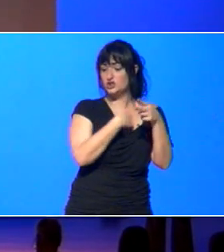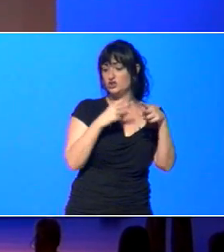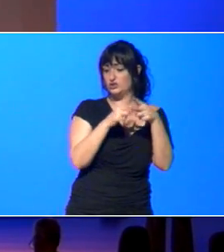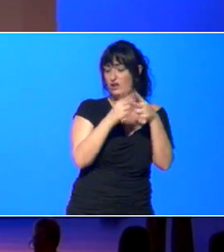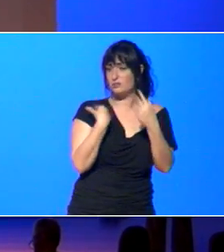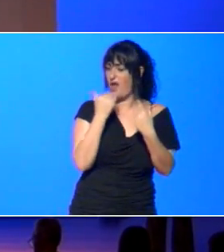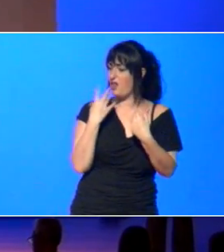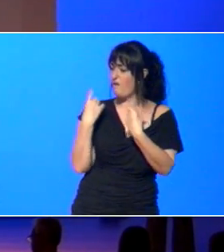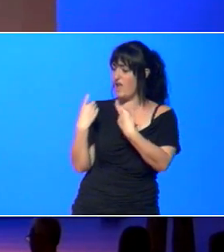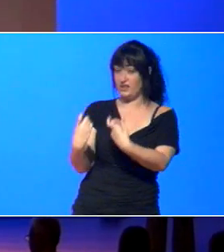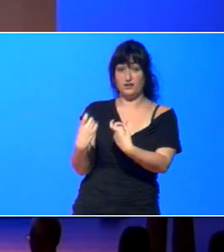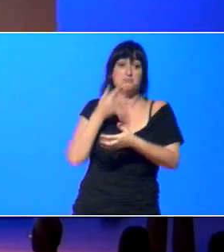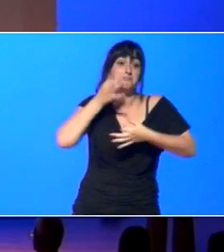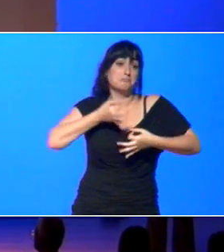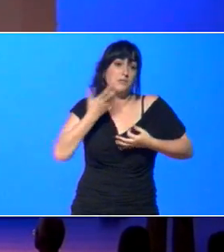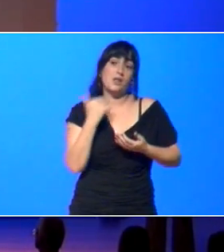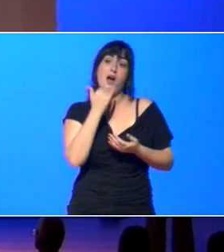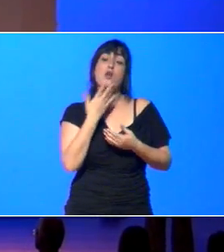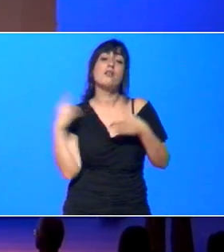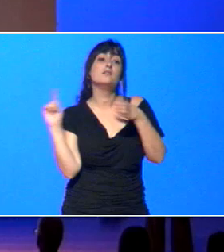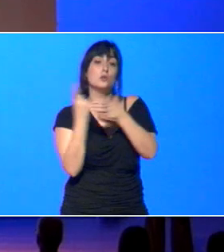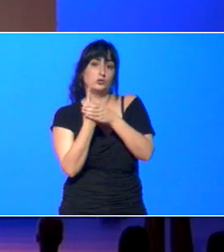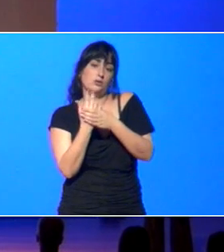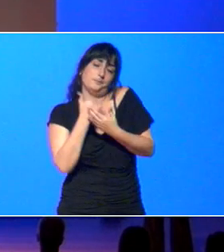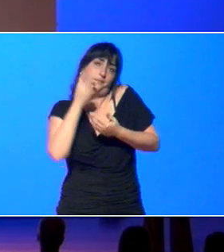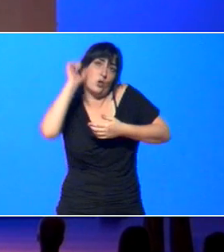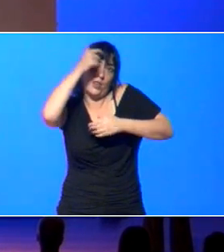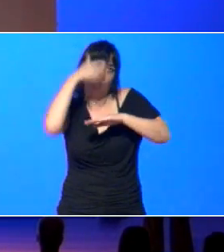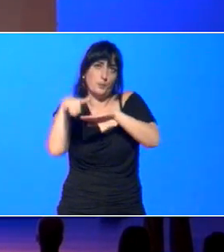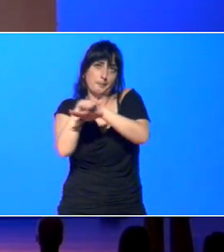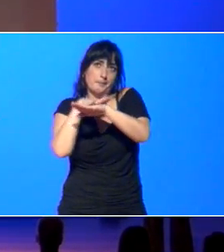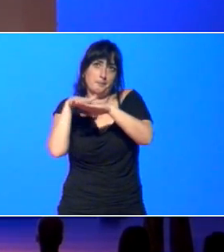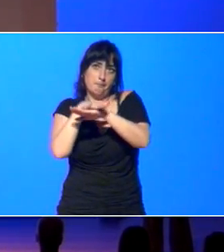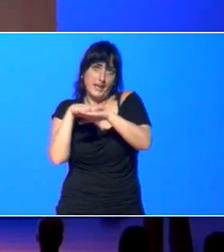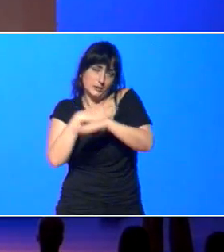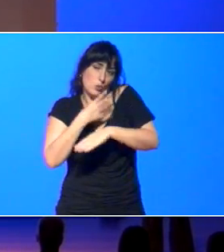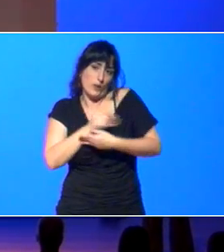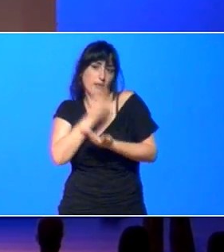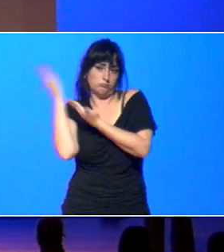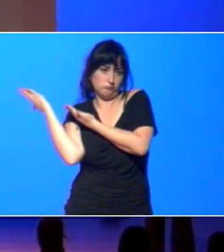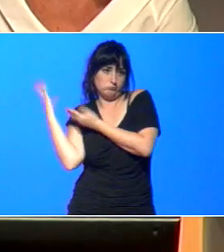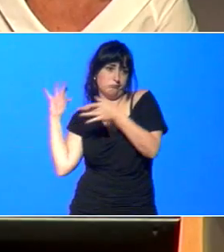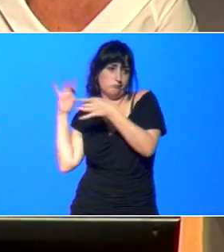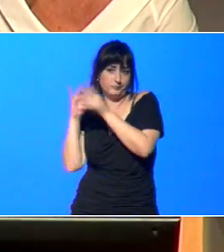la inclusión es algo que en su definición más básica puede ser recogida desde aquí, pero cuando hablamos de educación inclusiva, desde